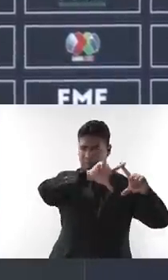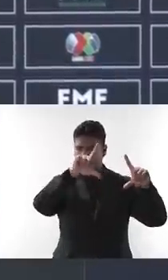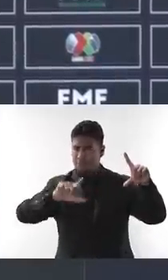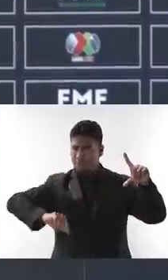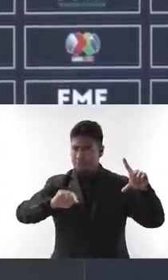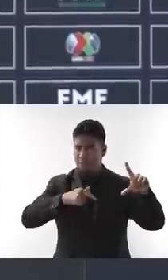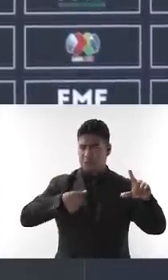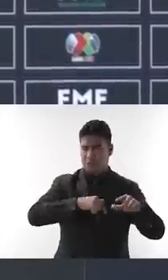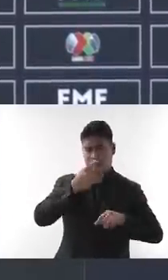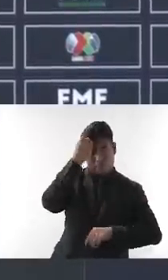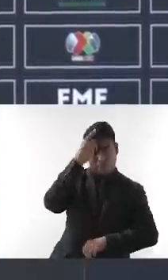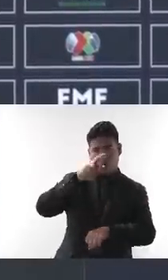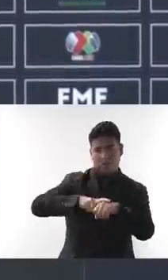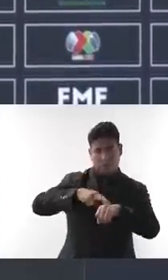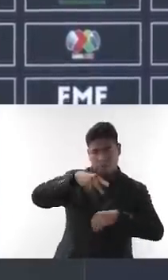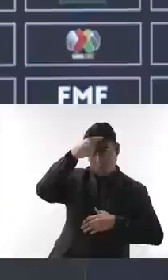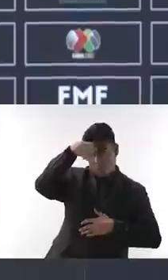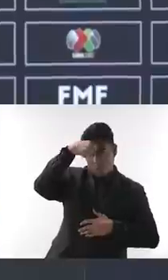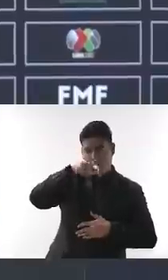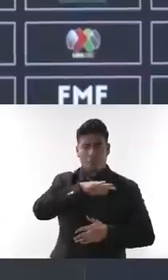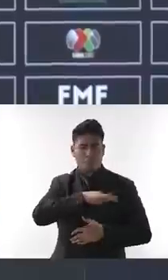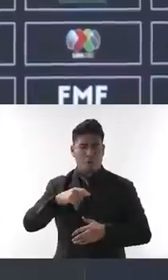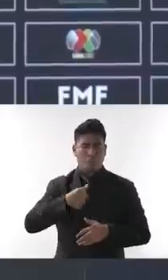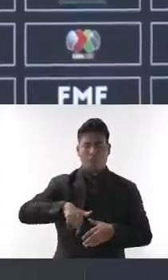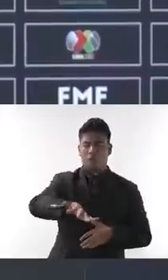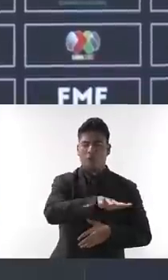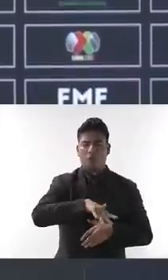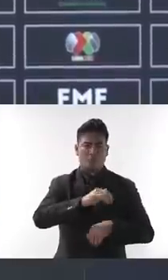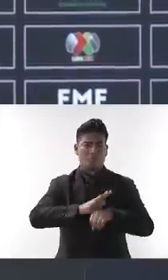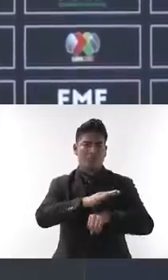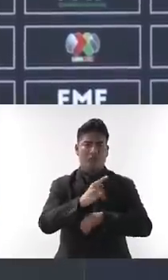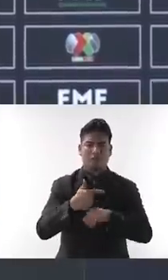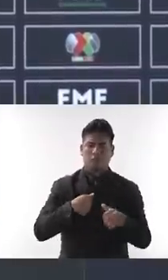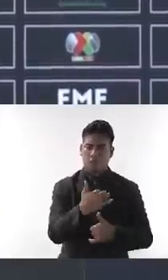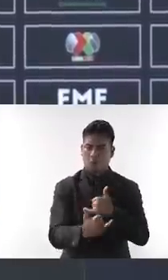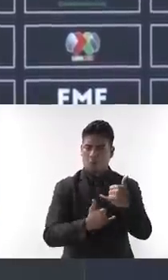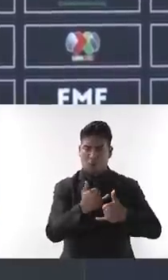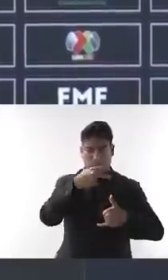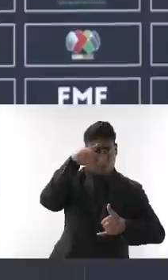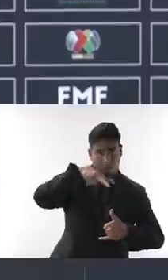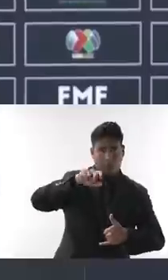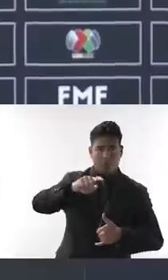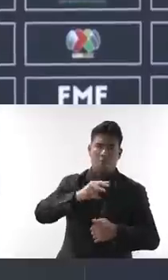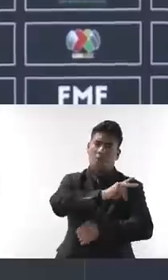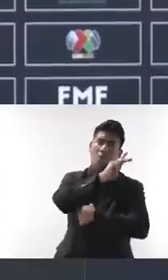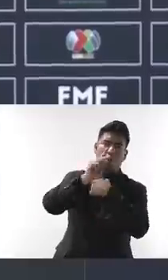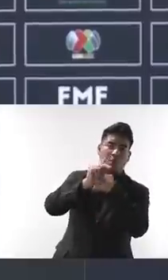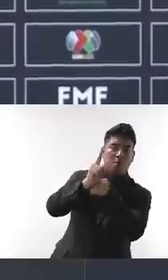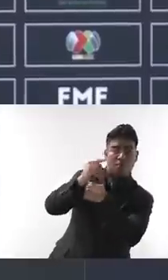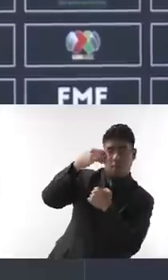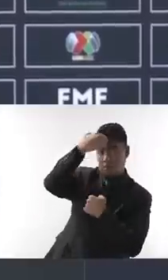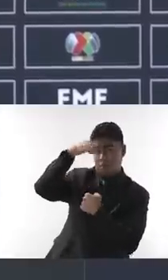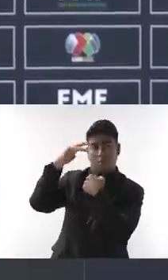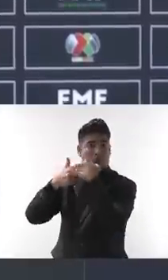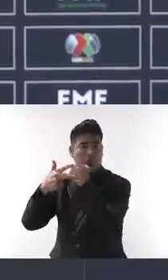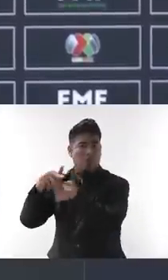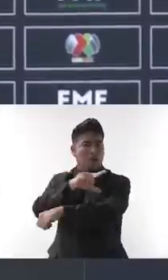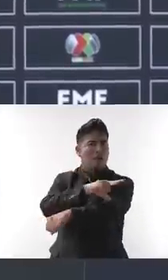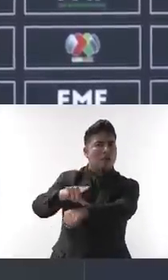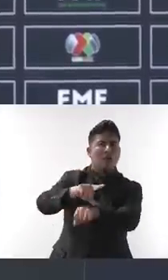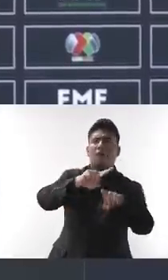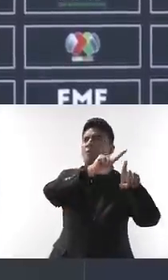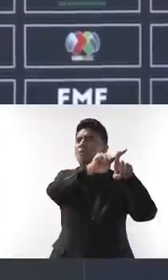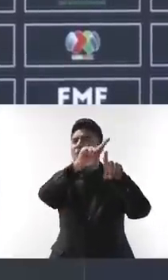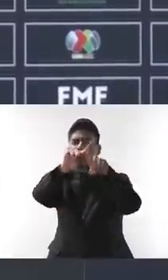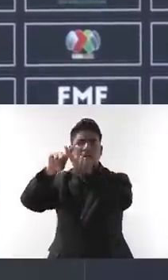una canasta adicional de jugadores jugando en Europa, en los países que tenga que jugar, en las ligas que tenga que jugar.